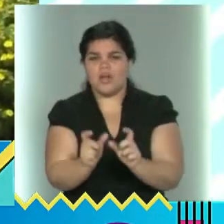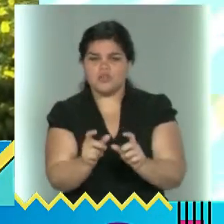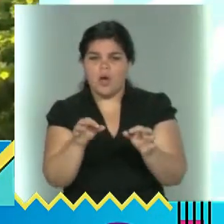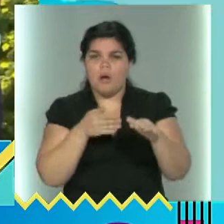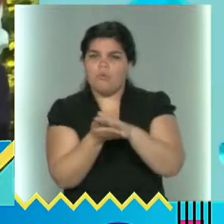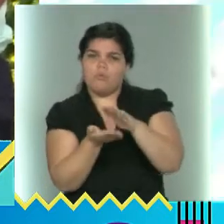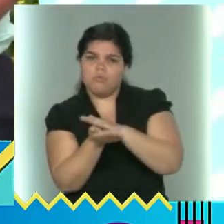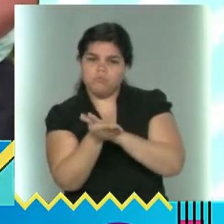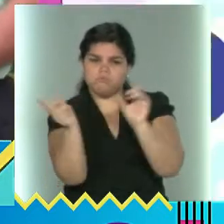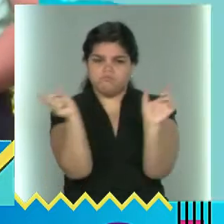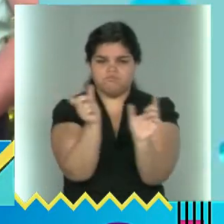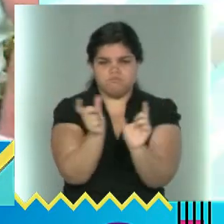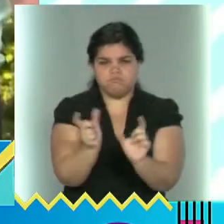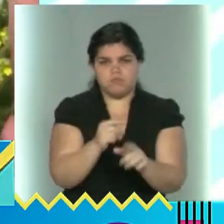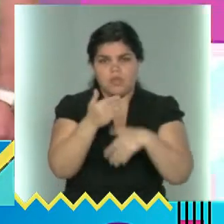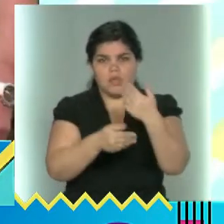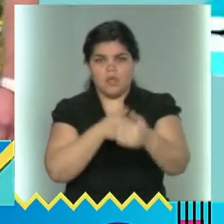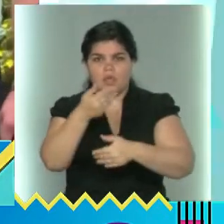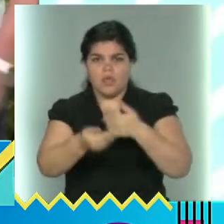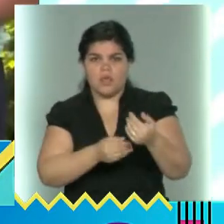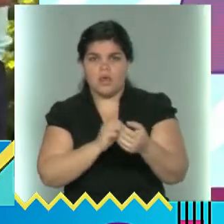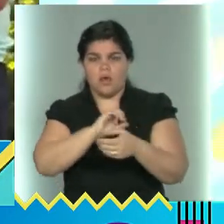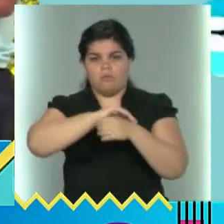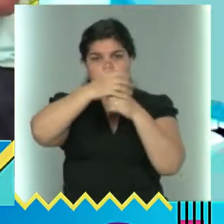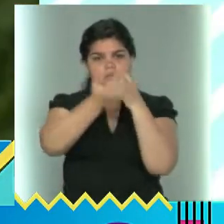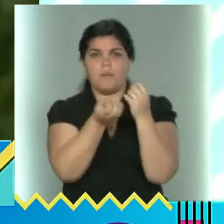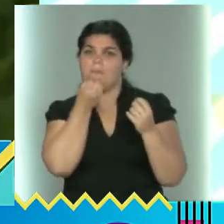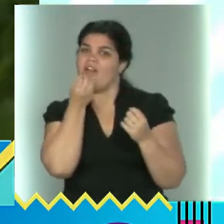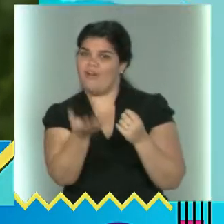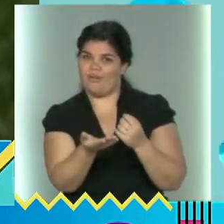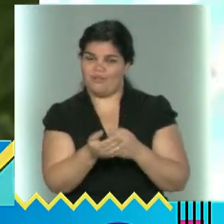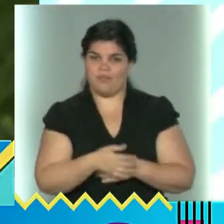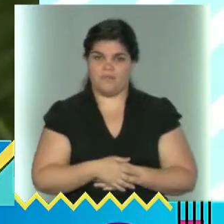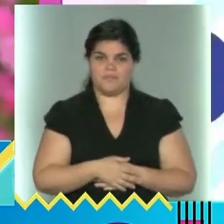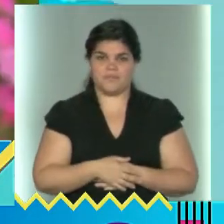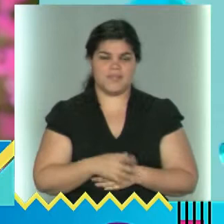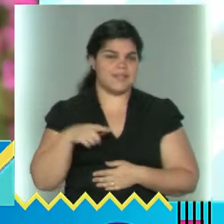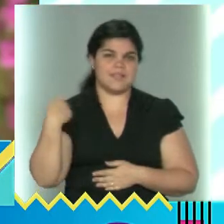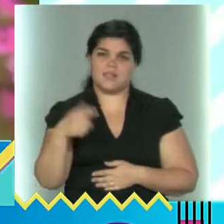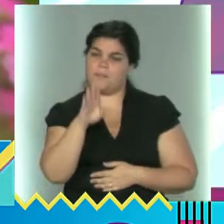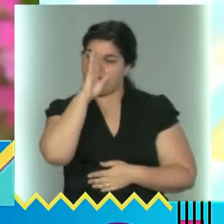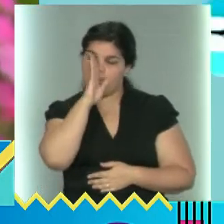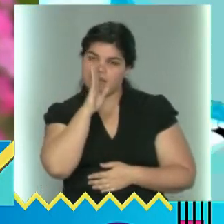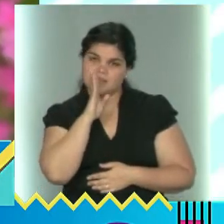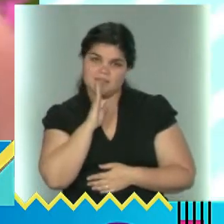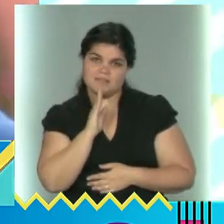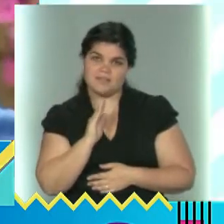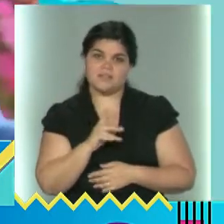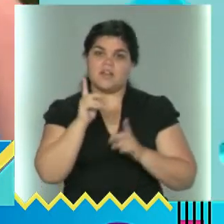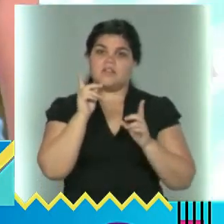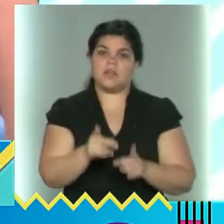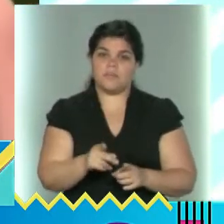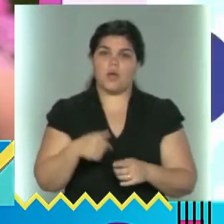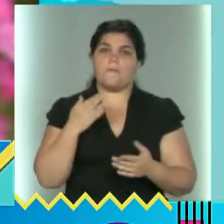viendo cómo evoluciona el producto, ¿no? Y cómo va obteniendo mejores resultados. Siempre con paciencia y intentando una